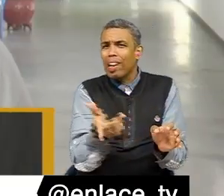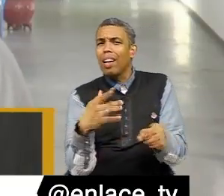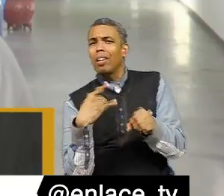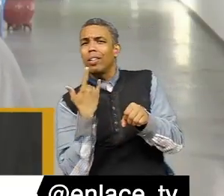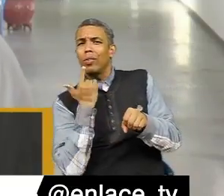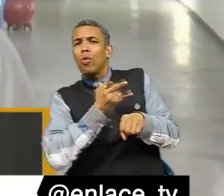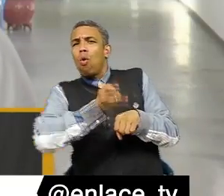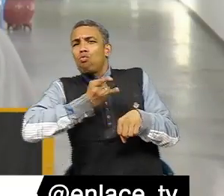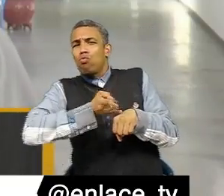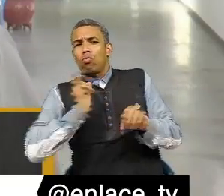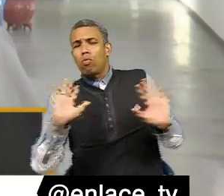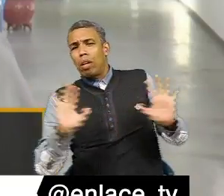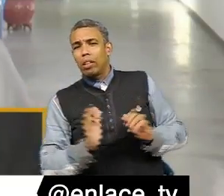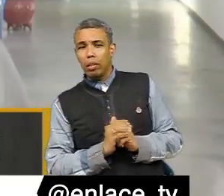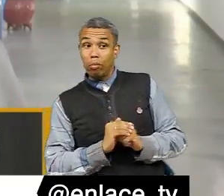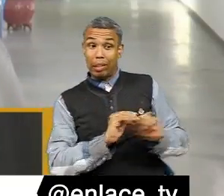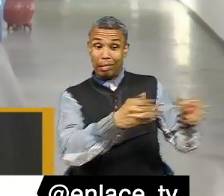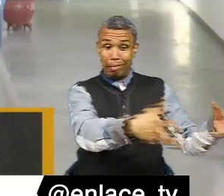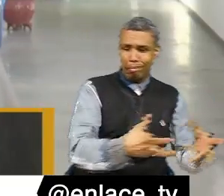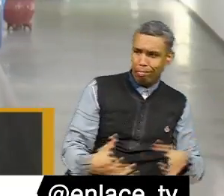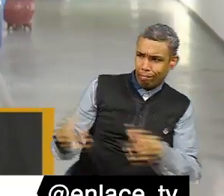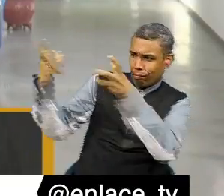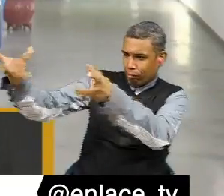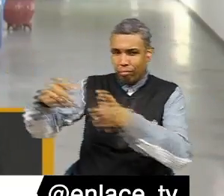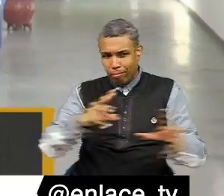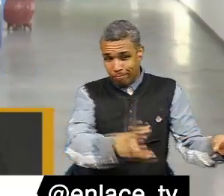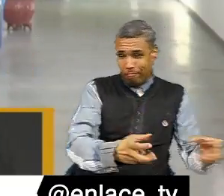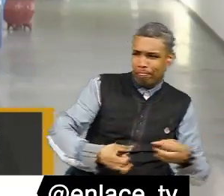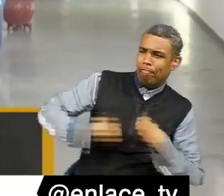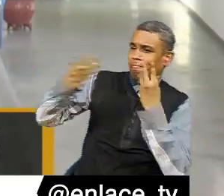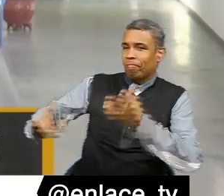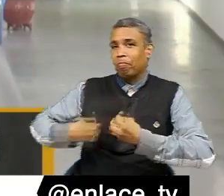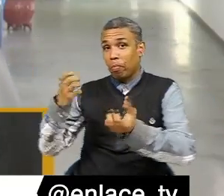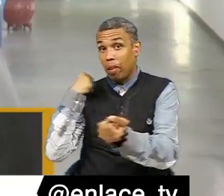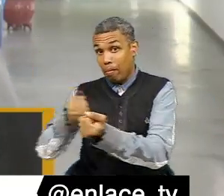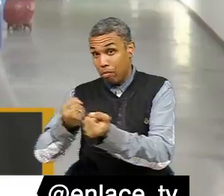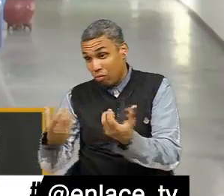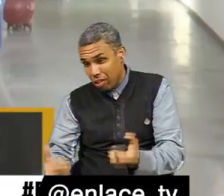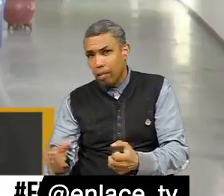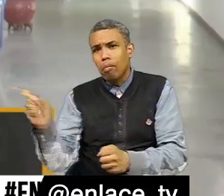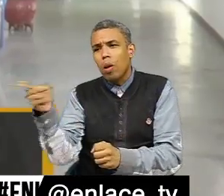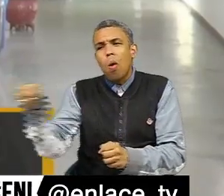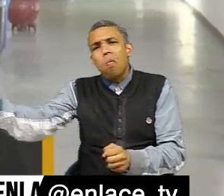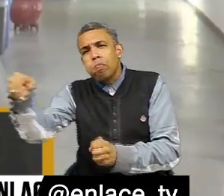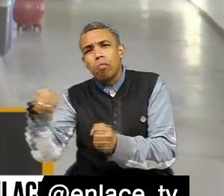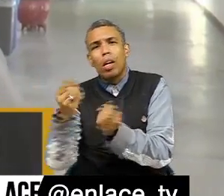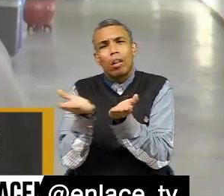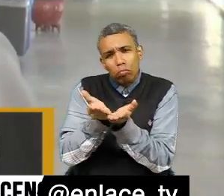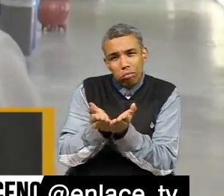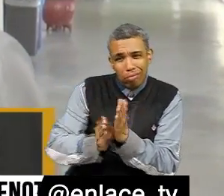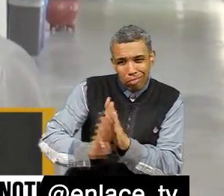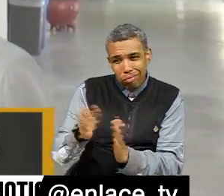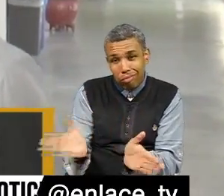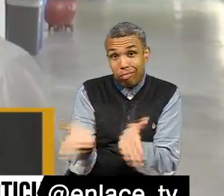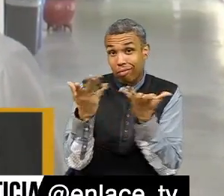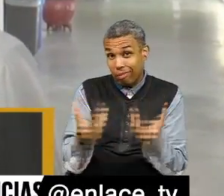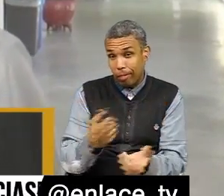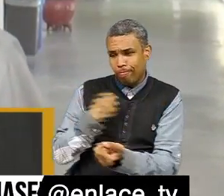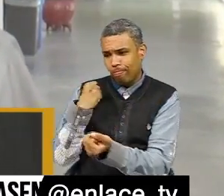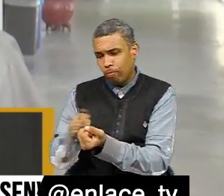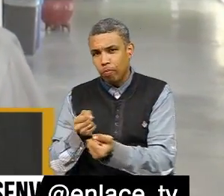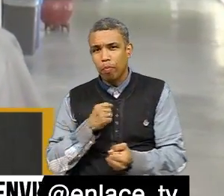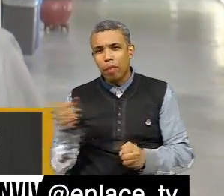la Universidad Industrial de Santander quiere apoyar la comodidad estudiantil y por supuesto que la excelencia académica, y en base a ello pues decidimos apoyar los colegios. El coordinador ha